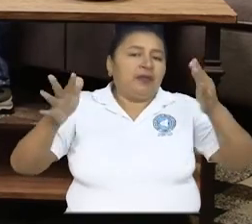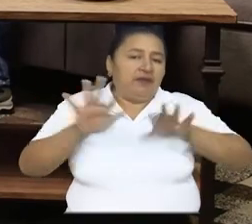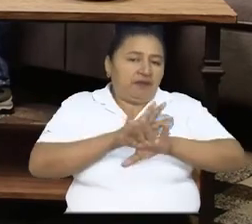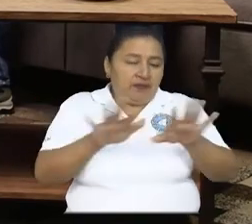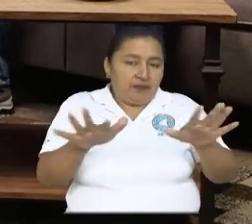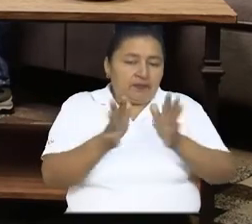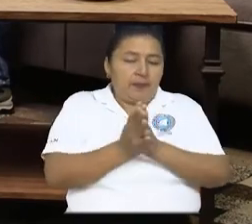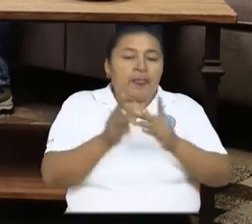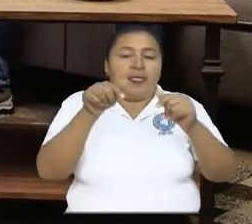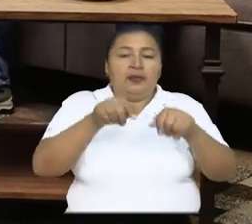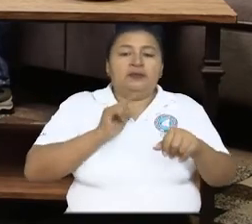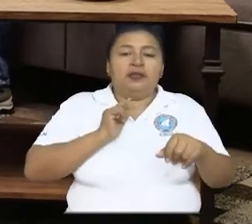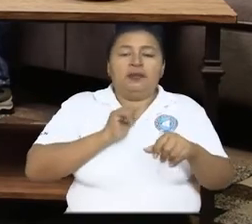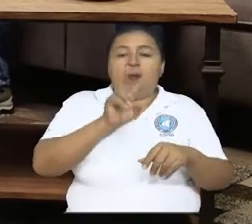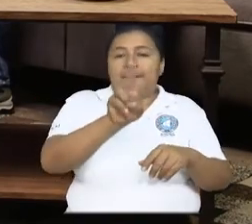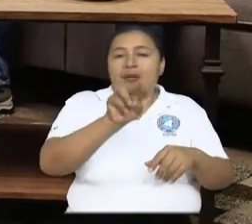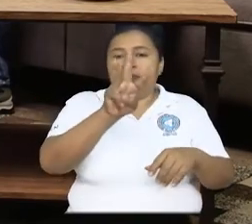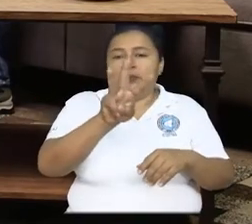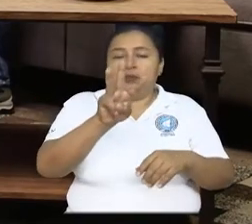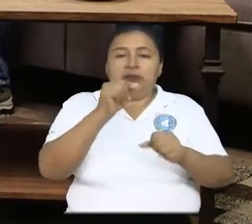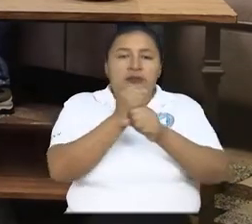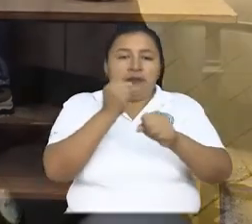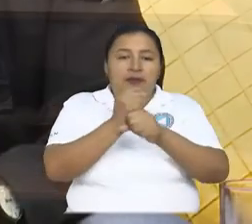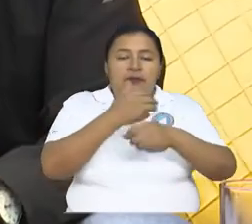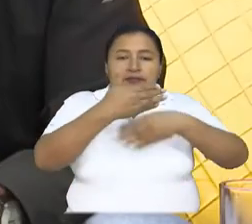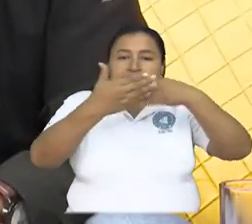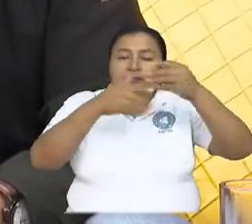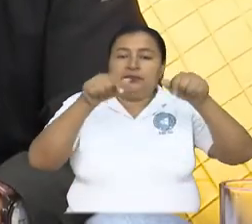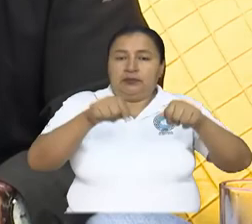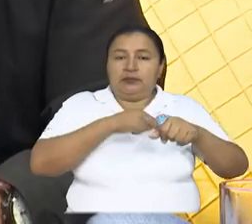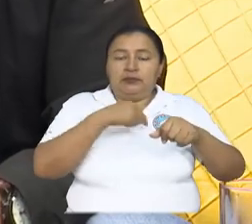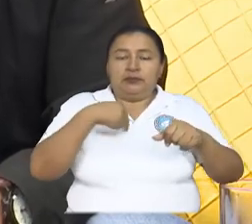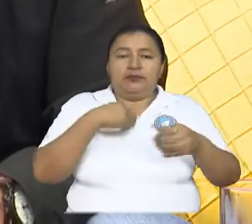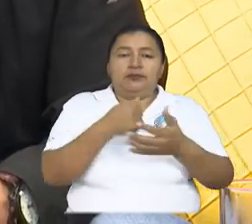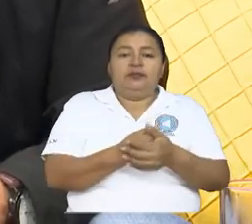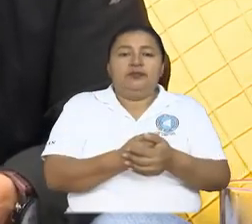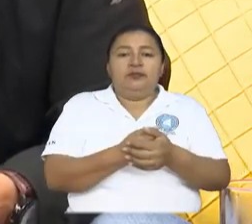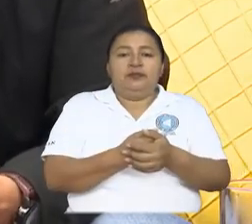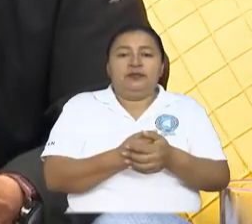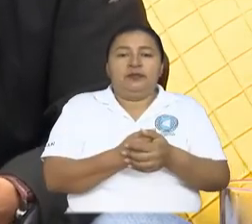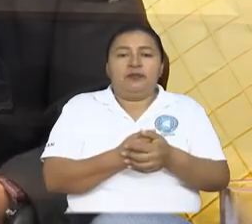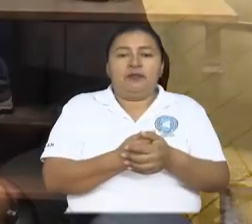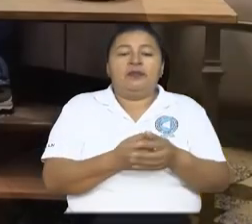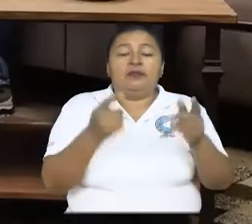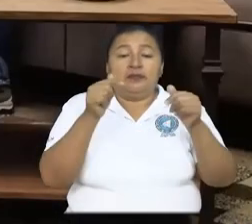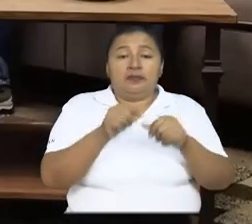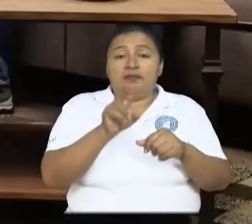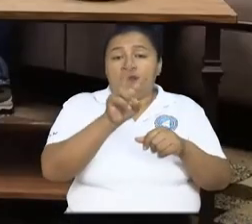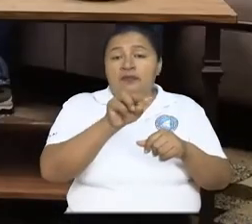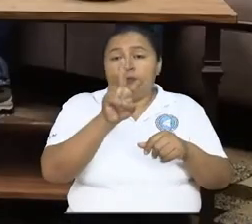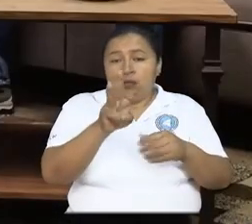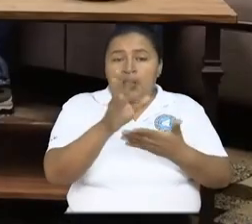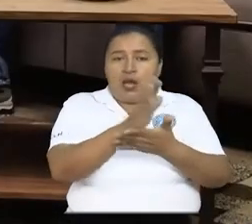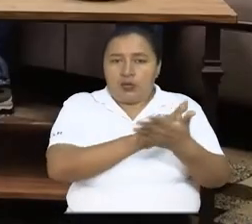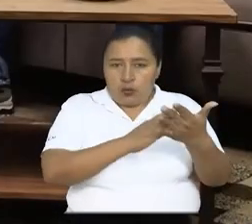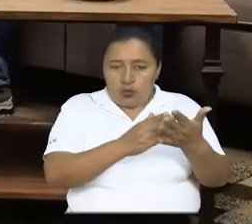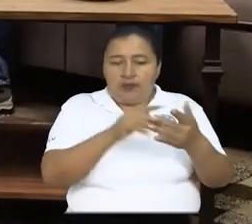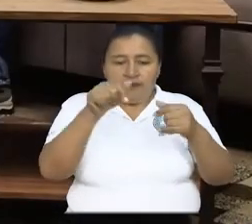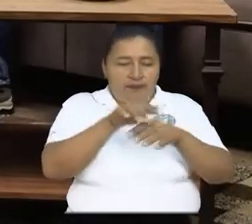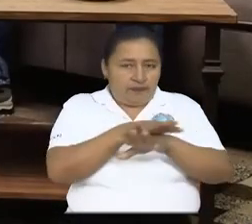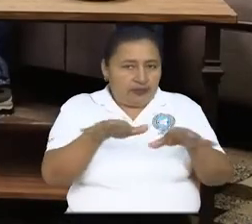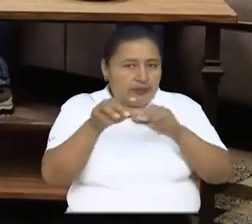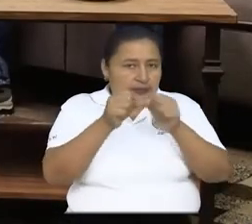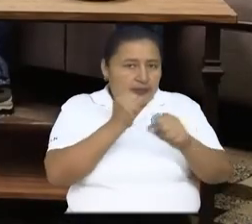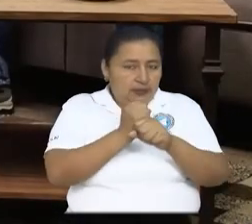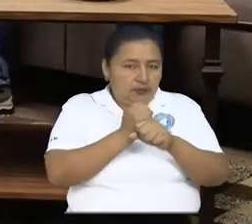esas tenemos 23 obras de arrastre verdad estarán concluidas este año que sí que algunas se van a concluir este año